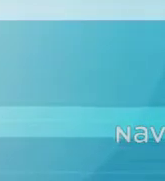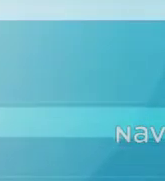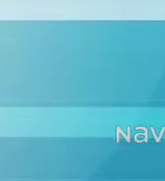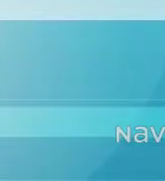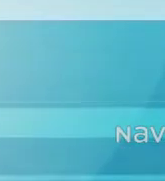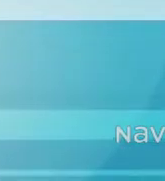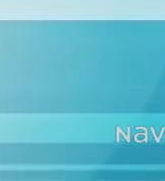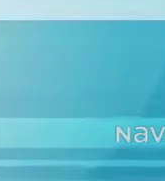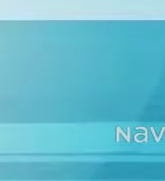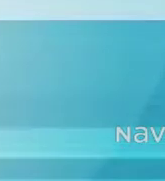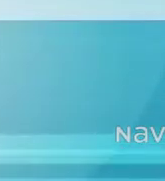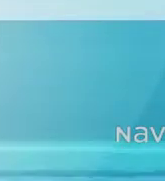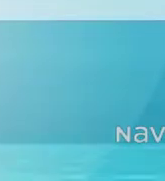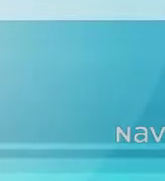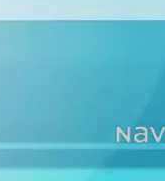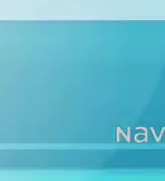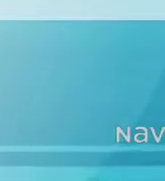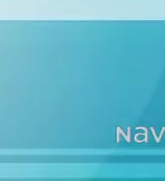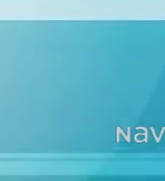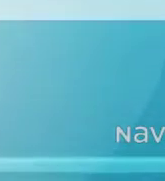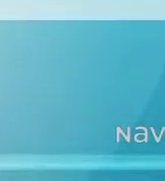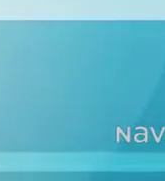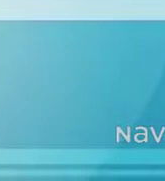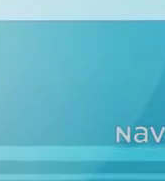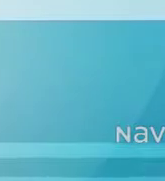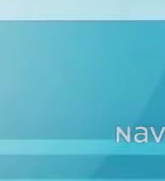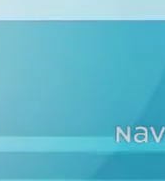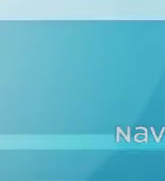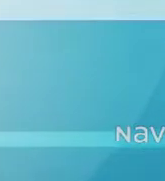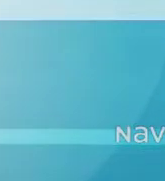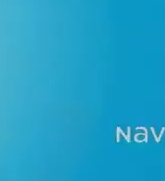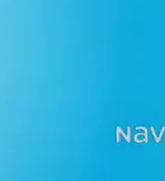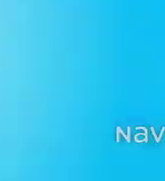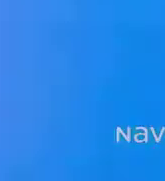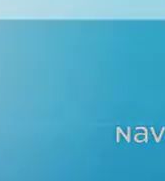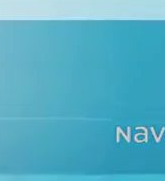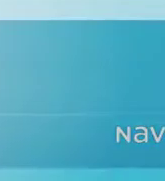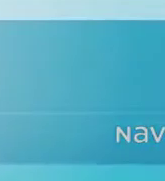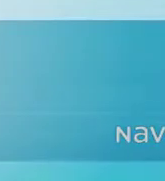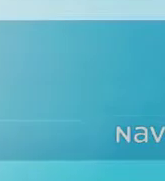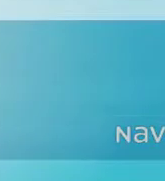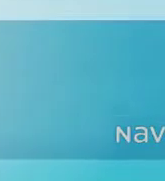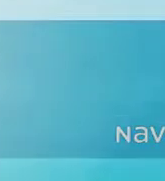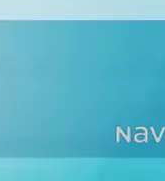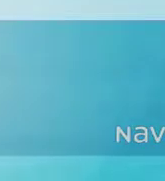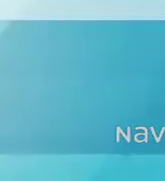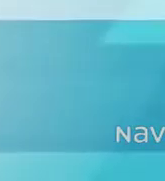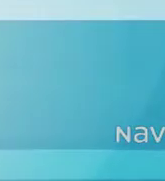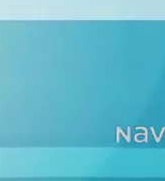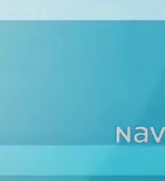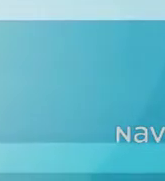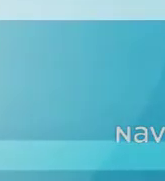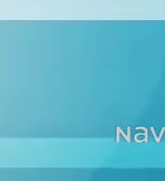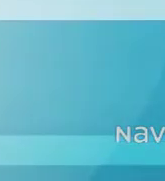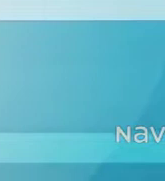contabilidad de forma práctica y se celebrará del 12 al 23 de mayo. Si necesitas la Certificación